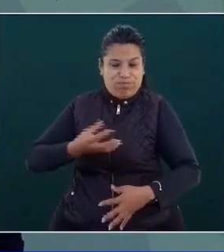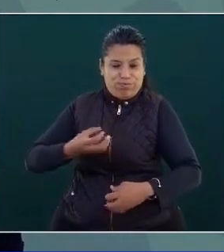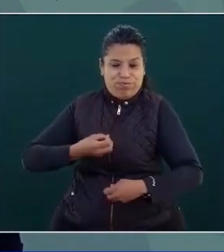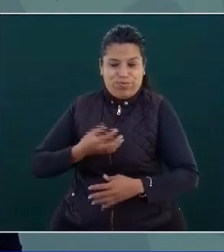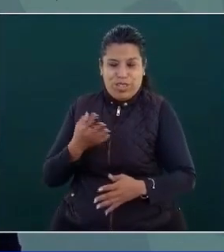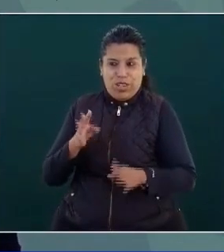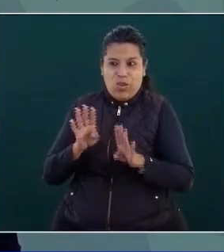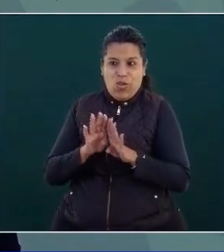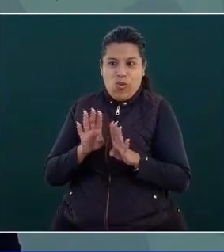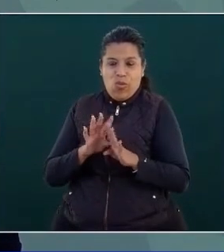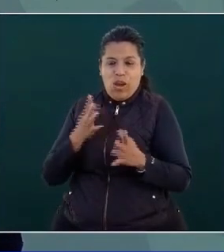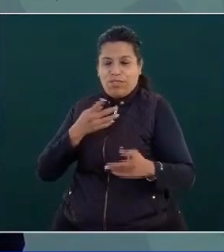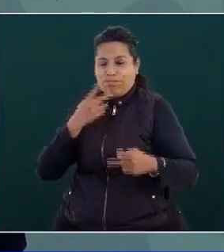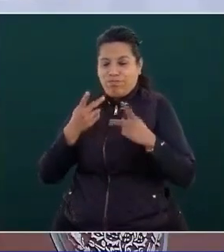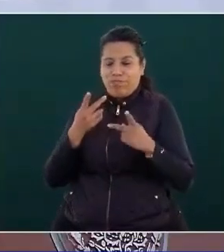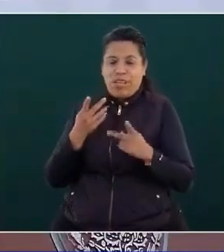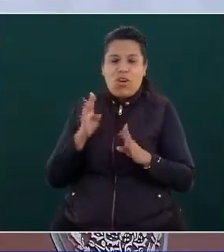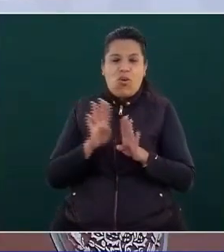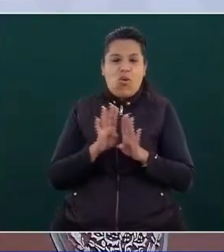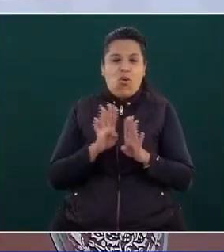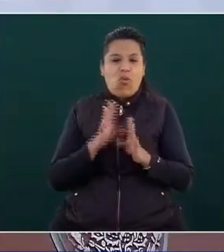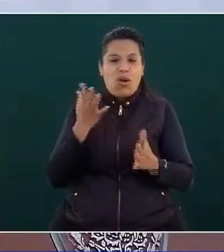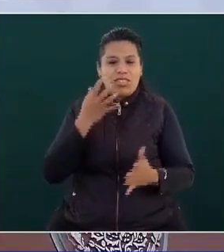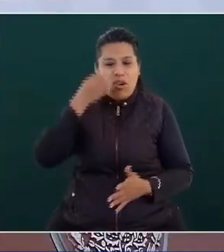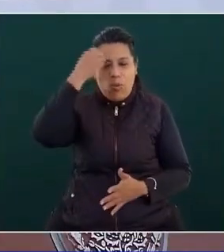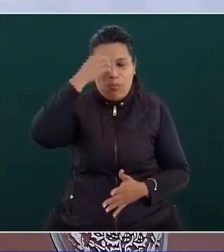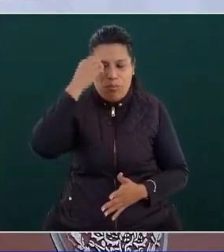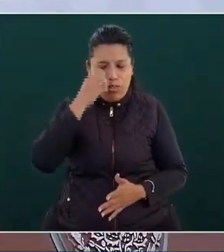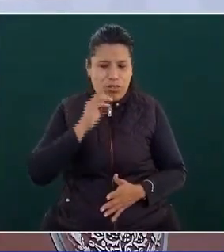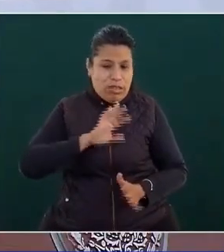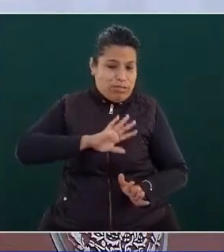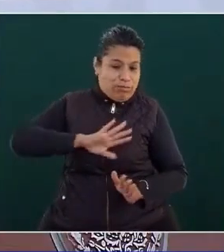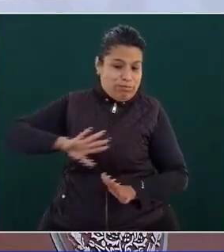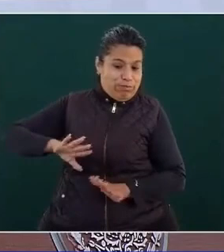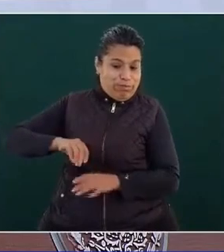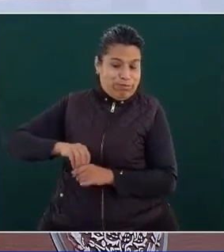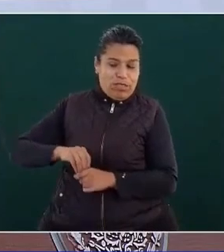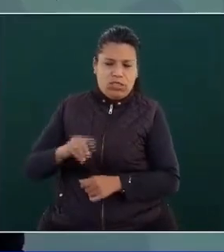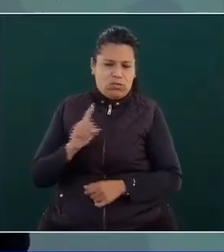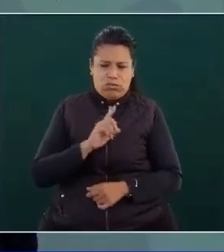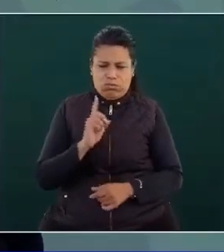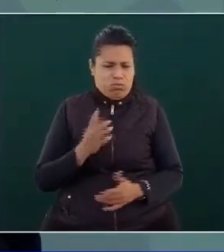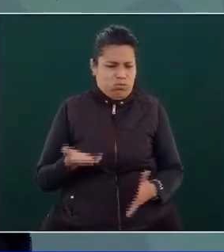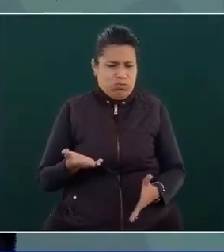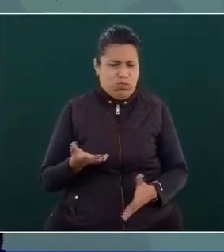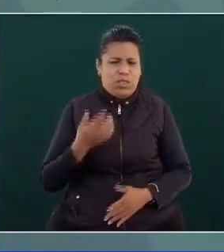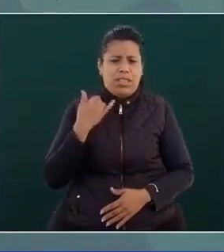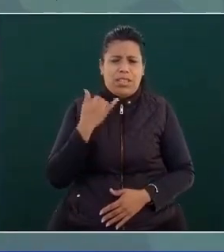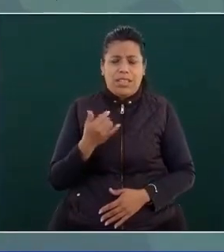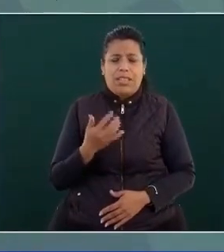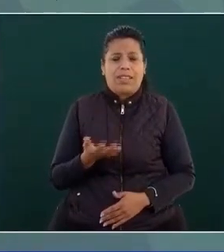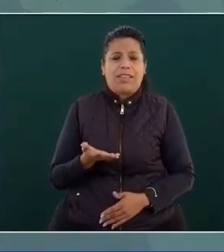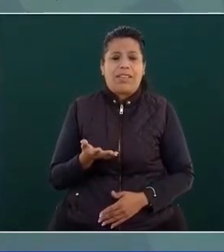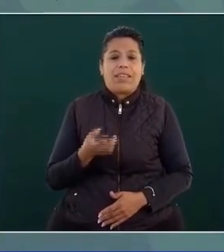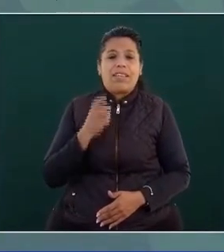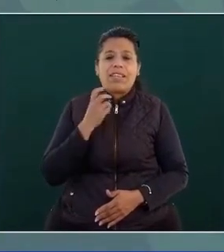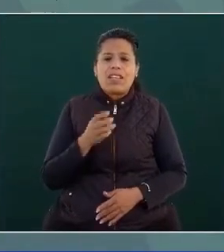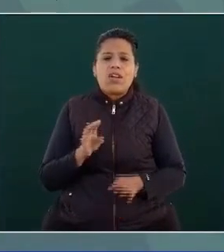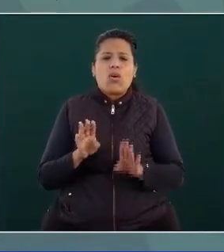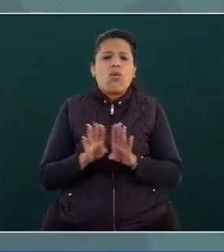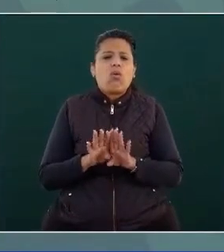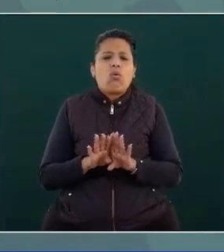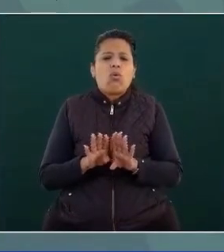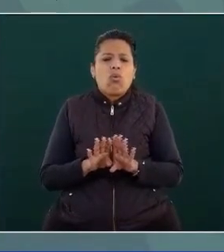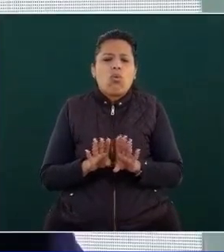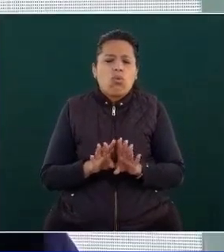todo eso, pero sobre todo la cuestión económica. Y de repente les dice, ¿y cómo les ha